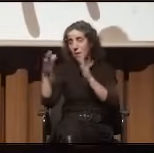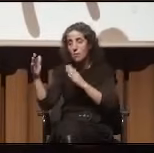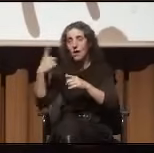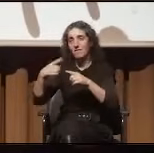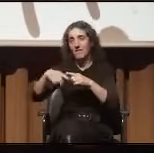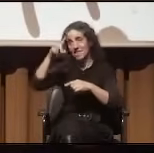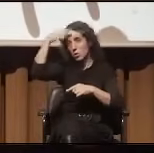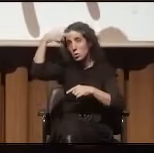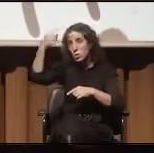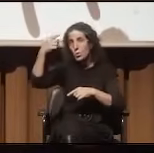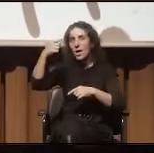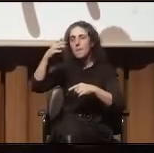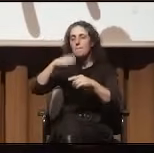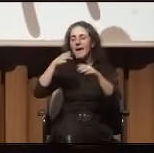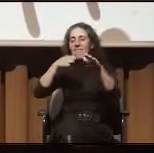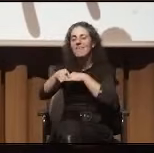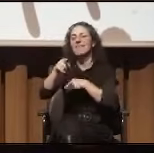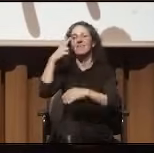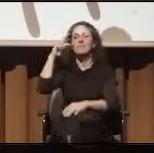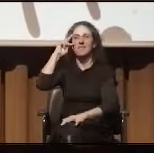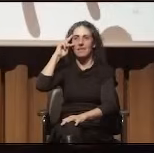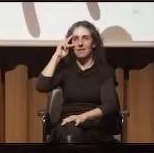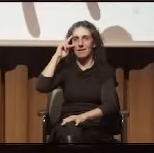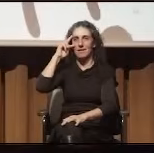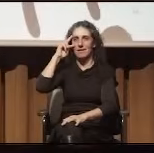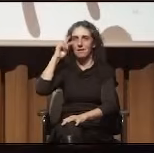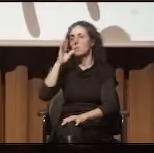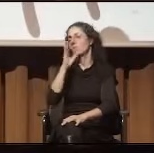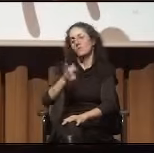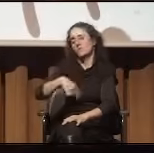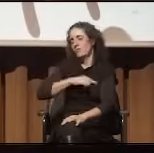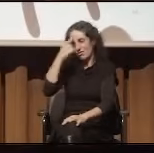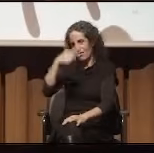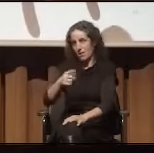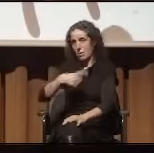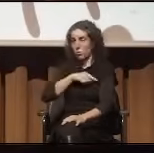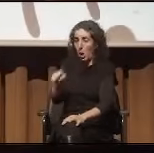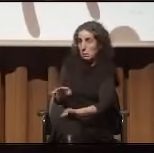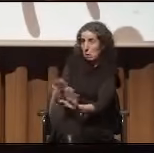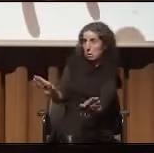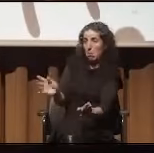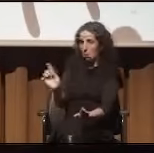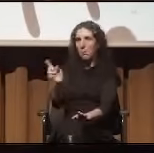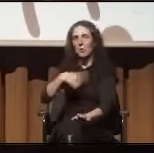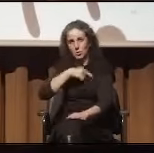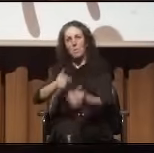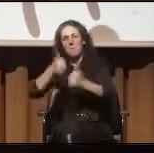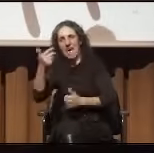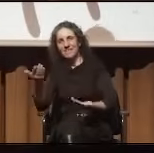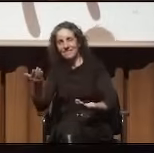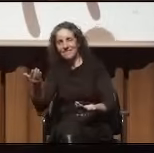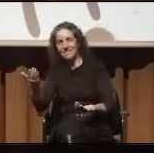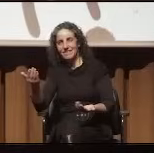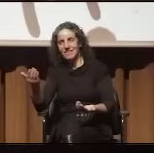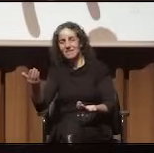Porque todo el mundo, en todas las tradiciones, ha sabido que somos más de eso que parecemos. Entonces, las religiones son caminos para llegar a esa experiencia. Pero muchas